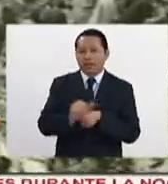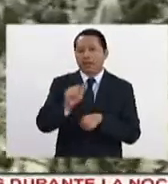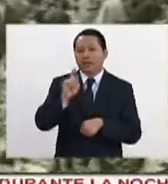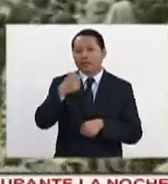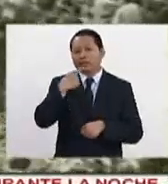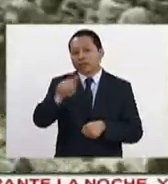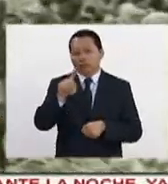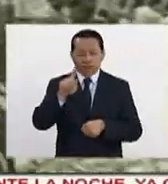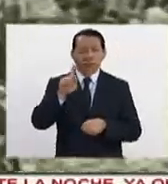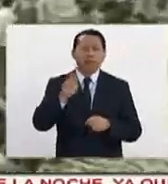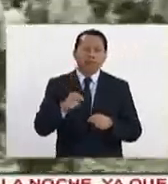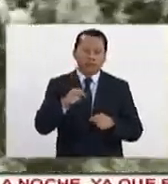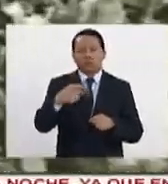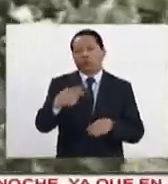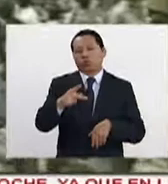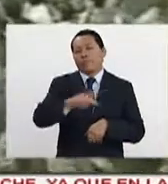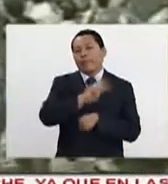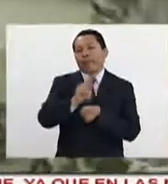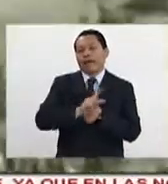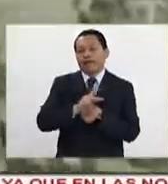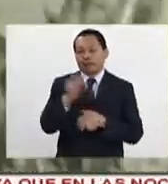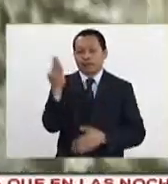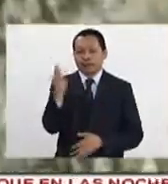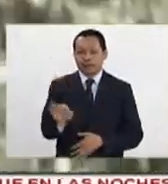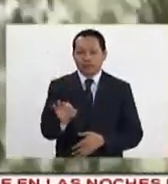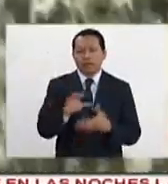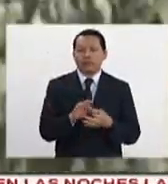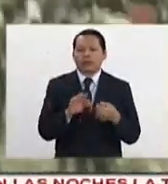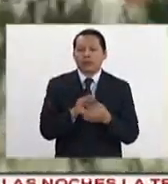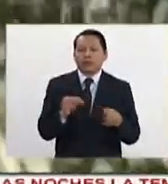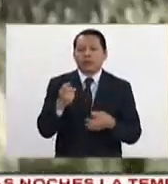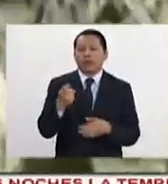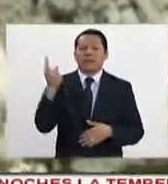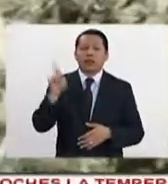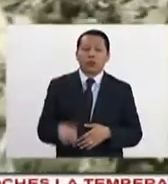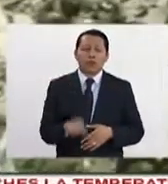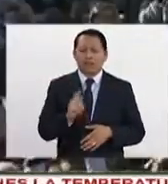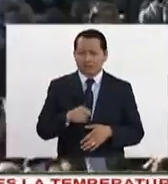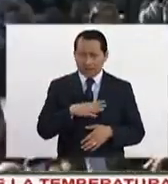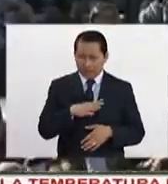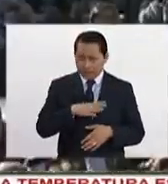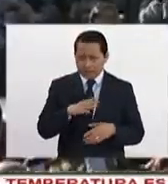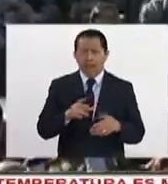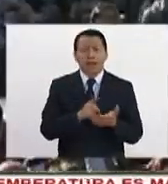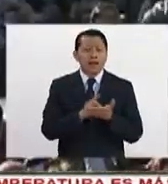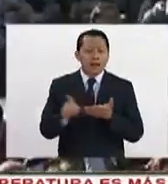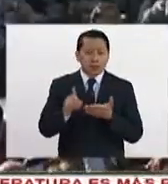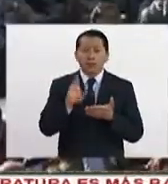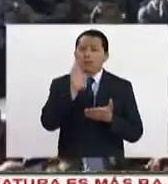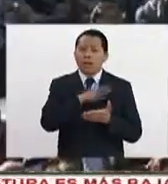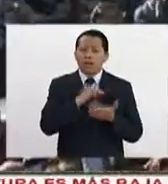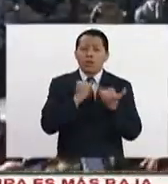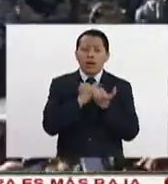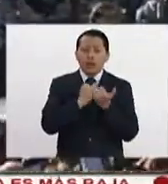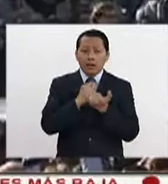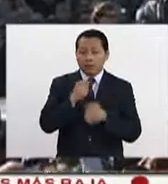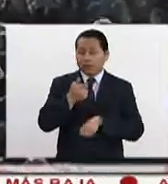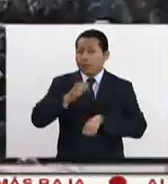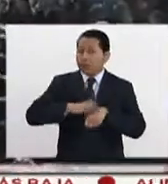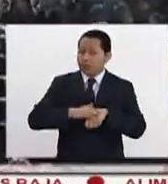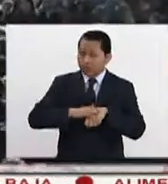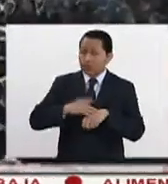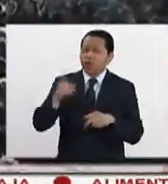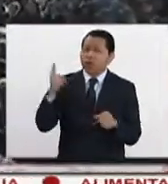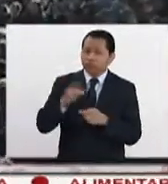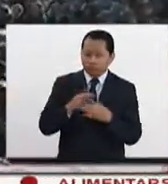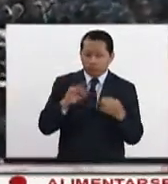de traición a la patria. La expresidenta aseguró que esta orden viola el Estado de Derecho, pero además culpó a la actual administración